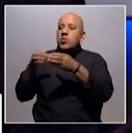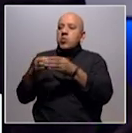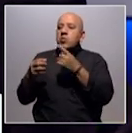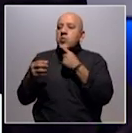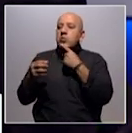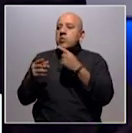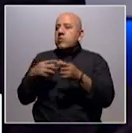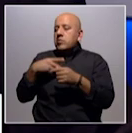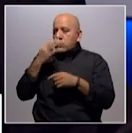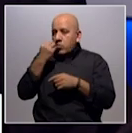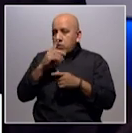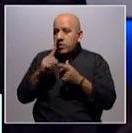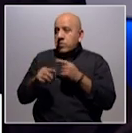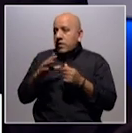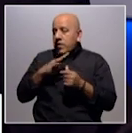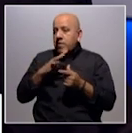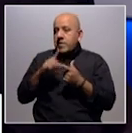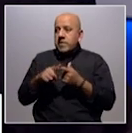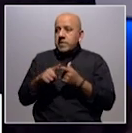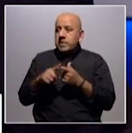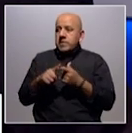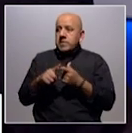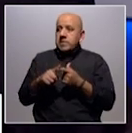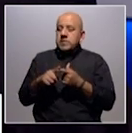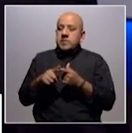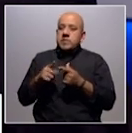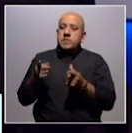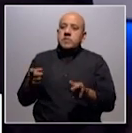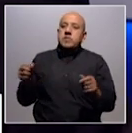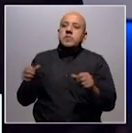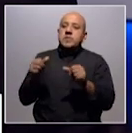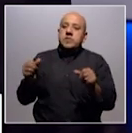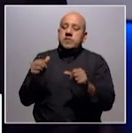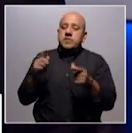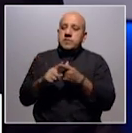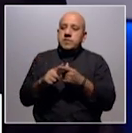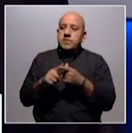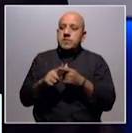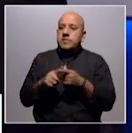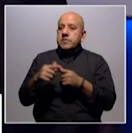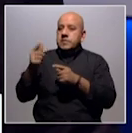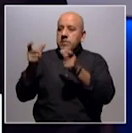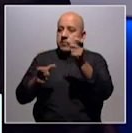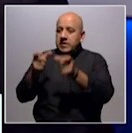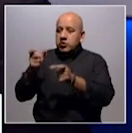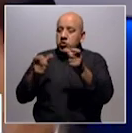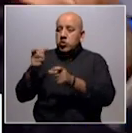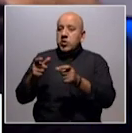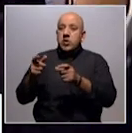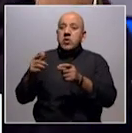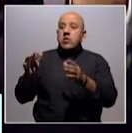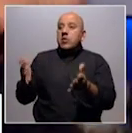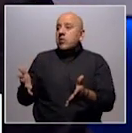y lo no tan bueno que tienen trataron de incorporar a la agenda los asuntos que